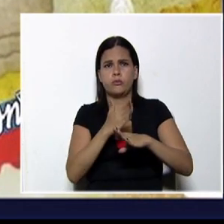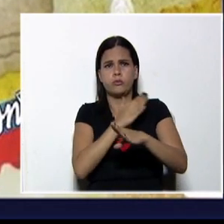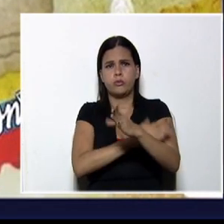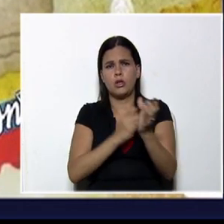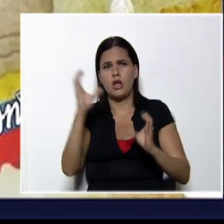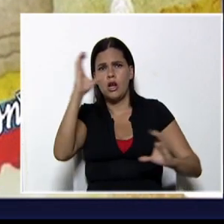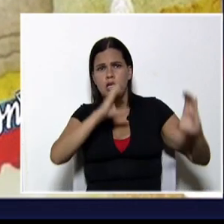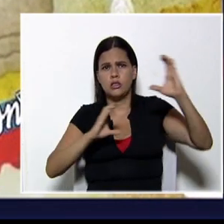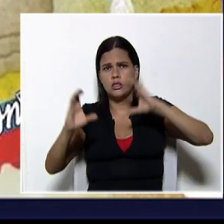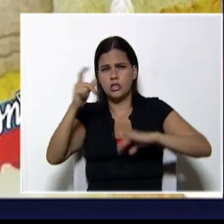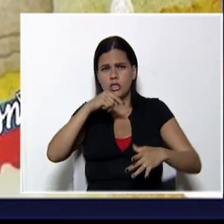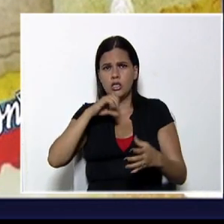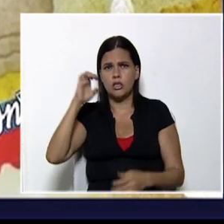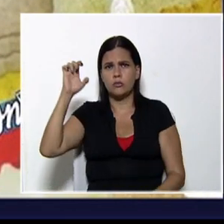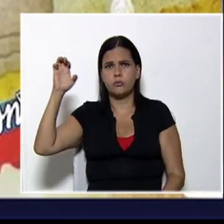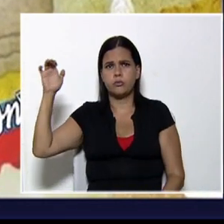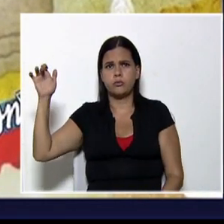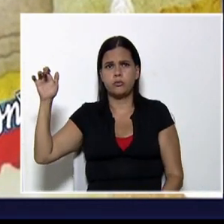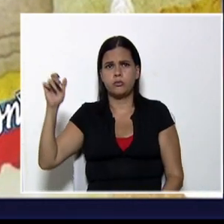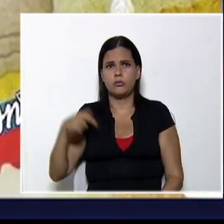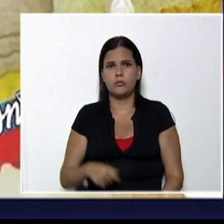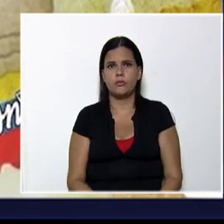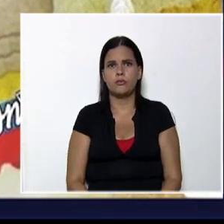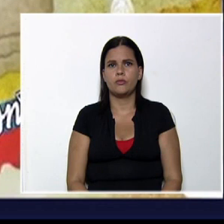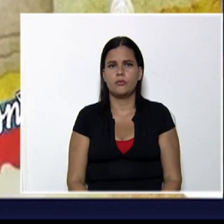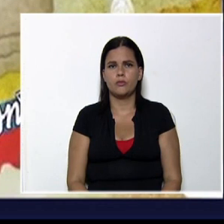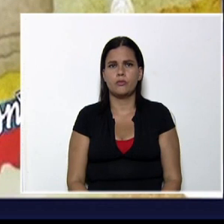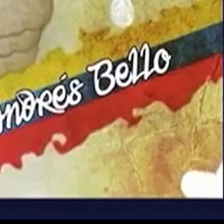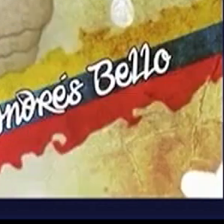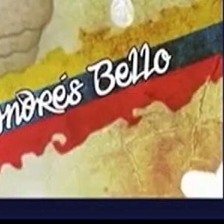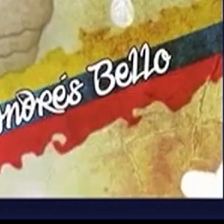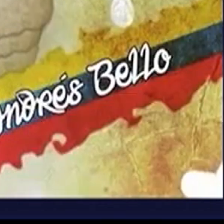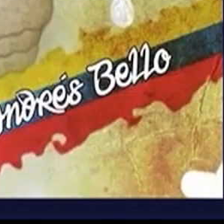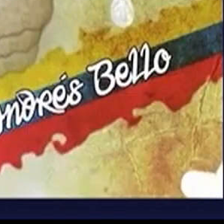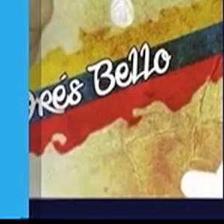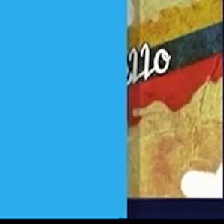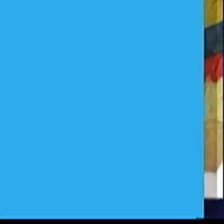las ciencias y las letras. Andrés Bello.